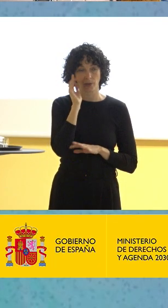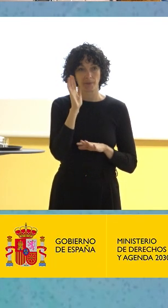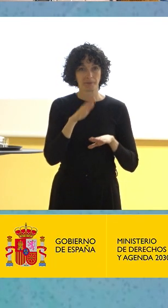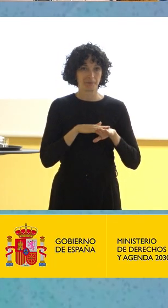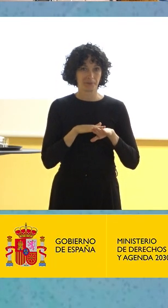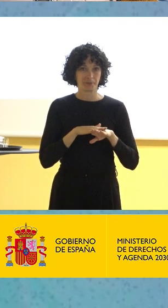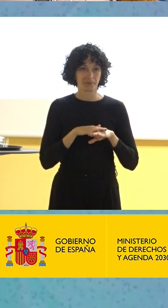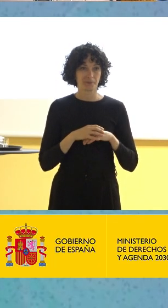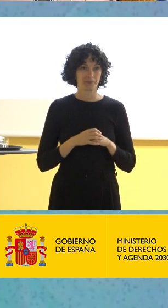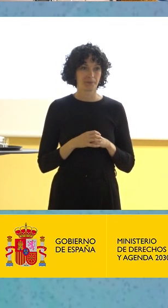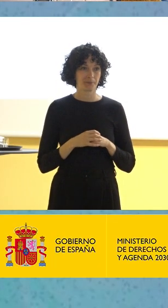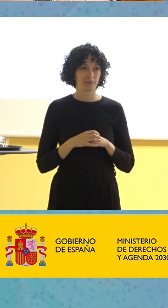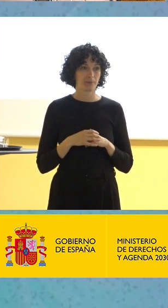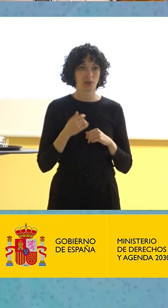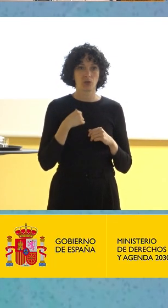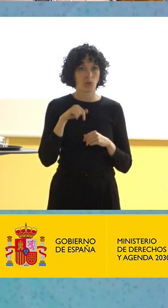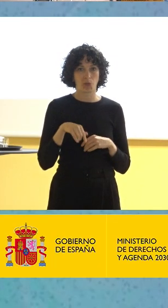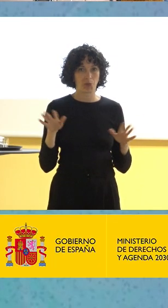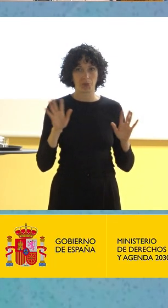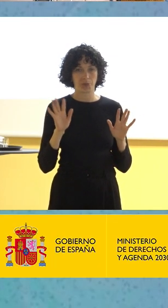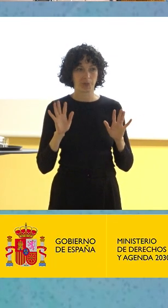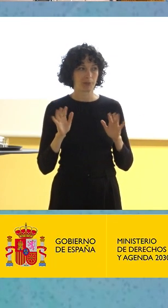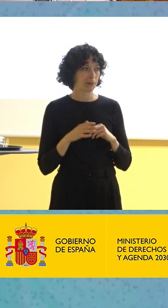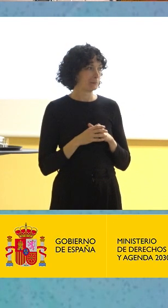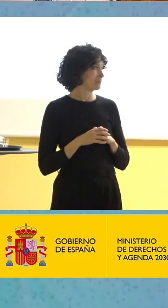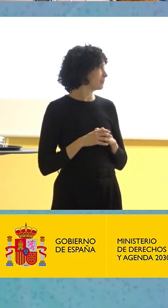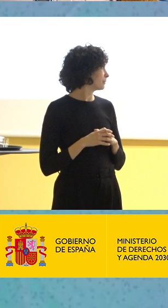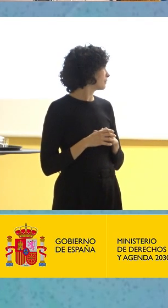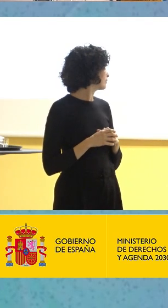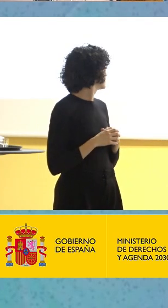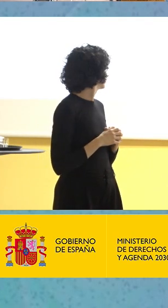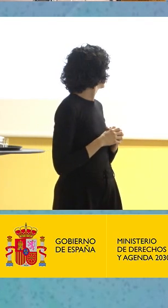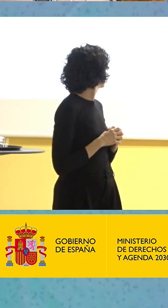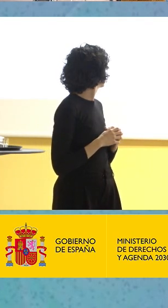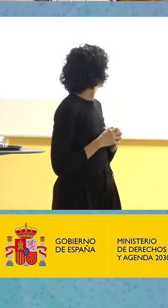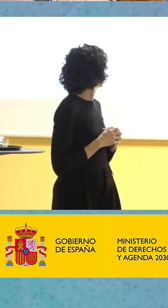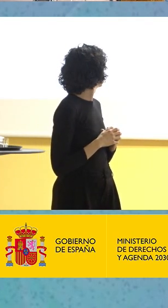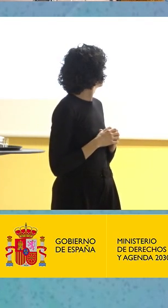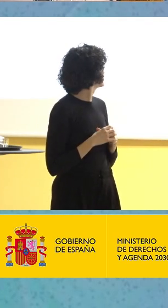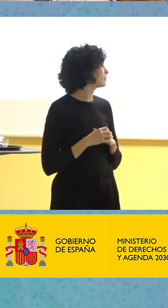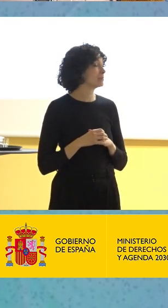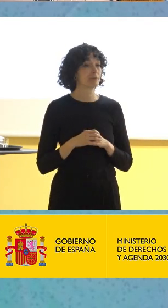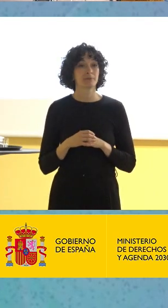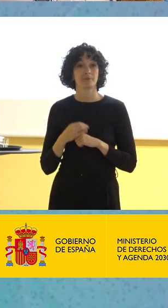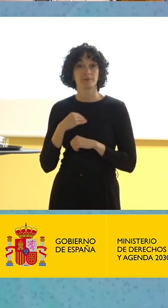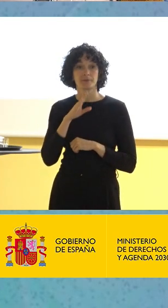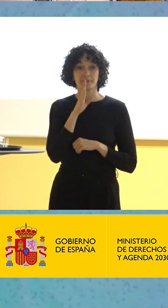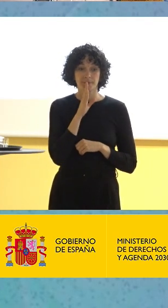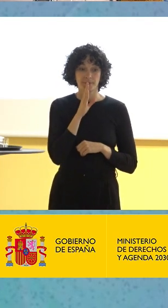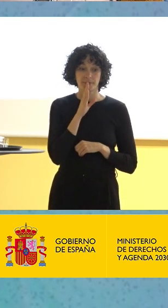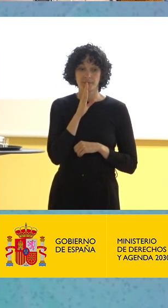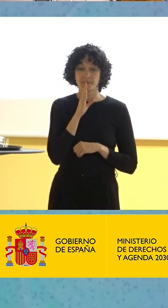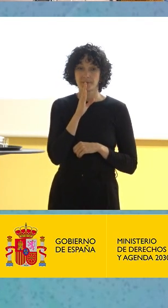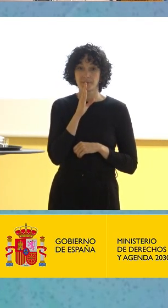Perdón. Oye, yo no sé, lo estoy dando, pero no. Vale. Es que no va muy bien. Sí, no. Bueno, que como comentaba, bueno,